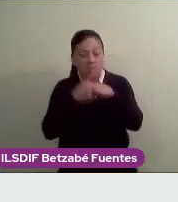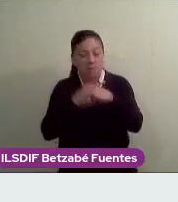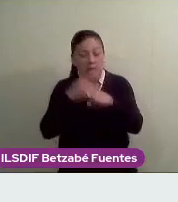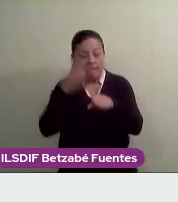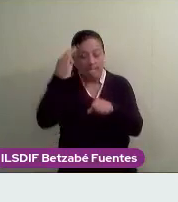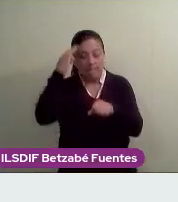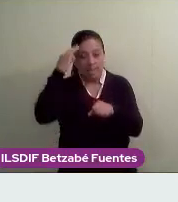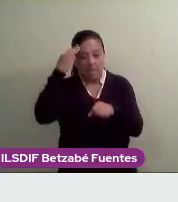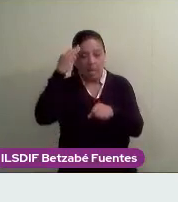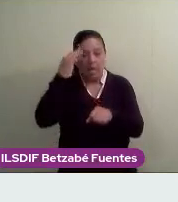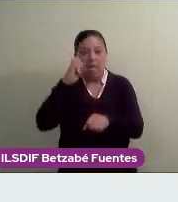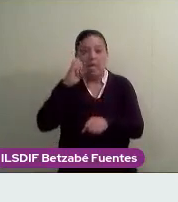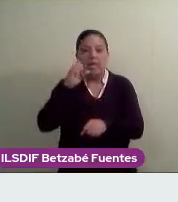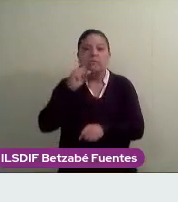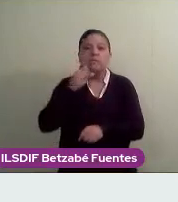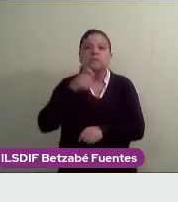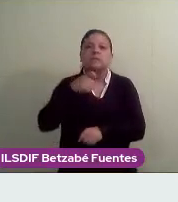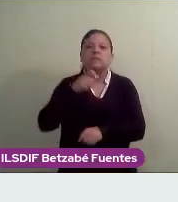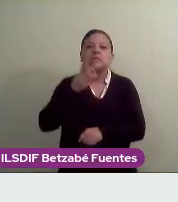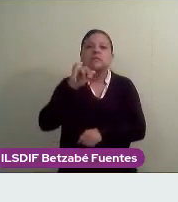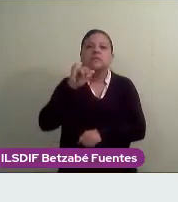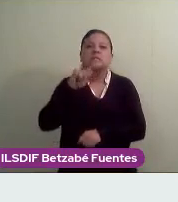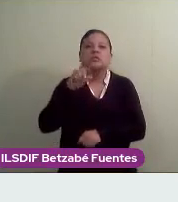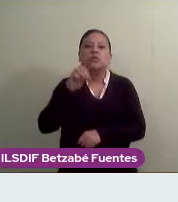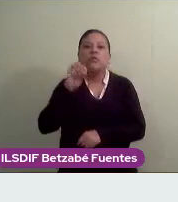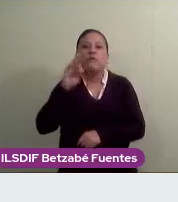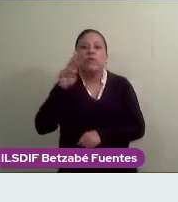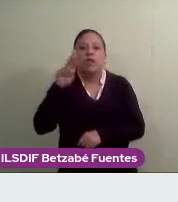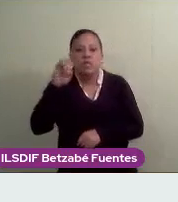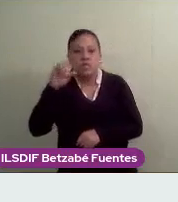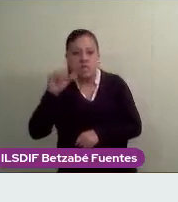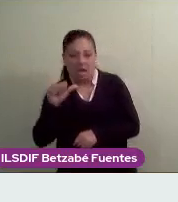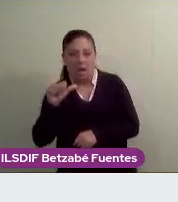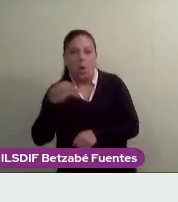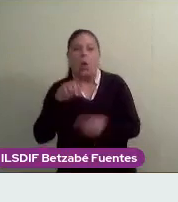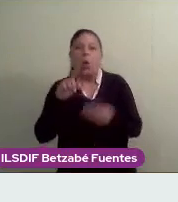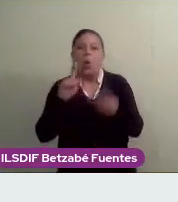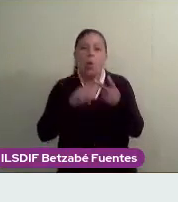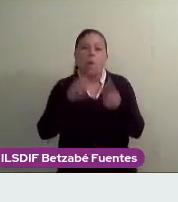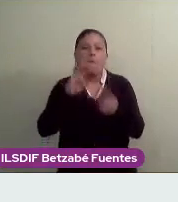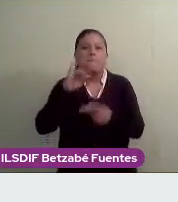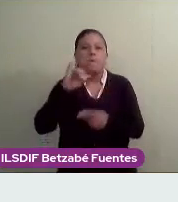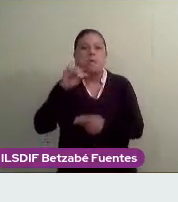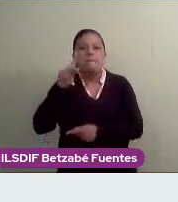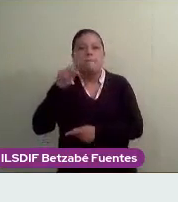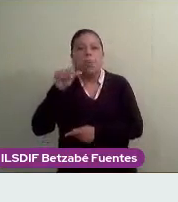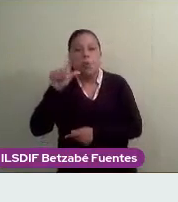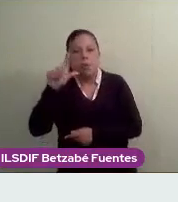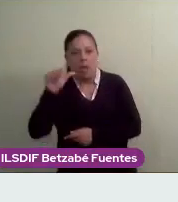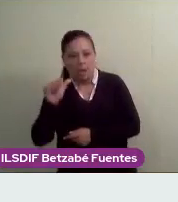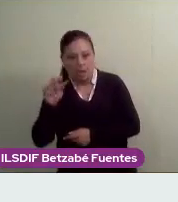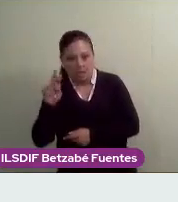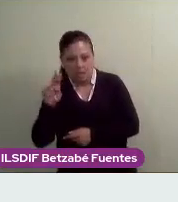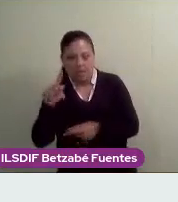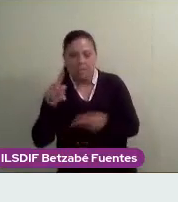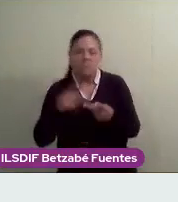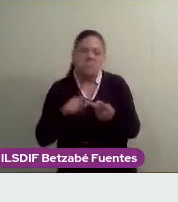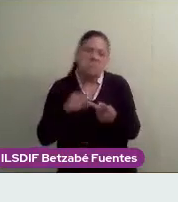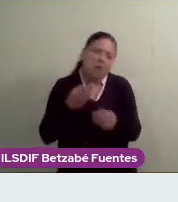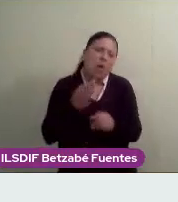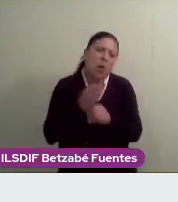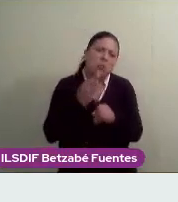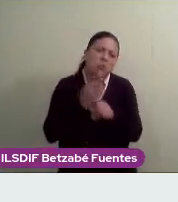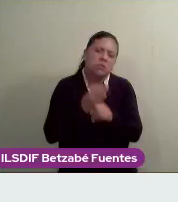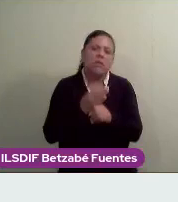trastorno bipolar en su episodio depresivo, demás, etcétera, etcétera, que se pueden asociar, pero ahorita lo principal y lo que quiero que quede